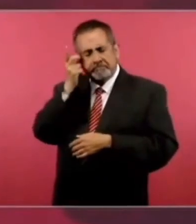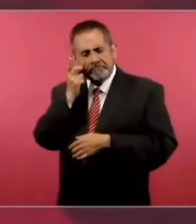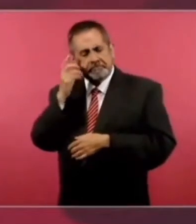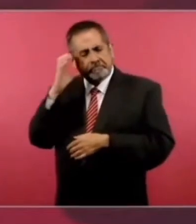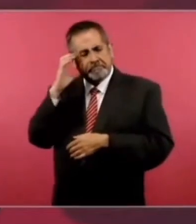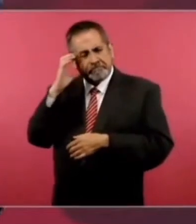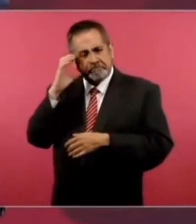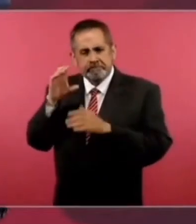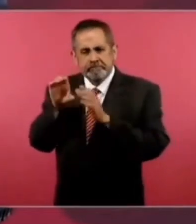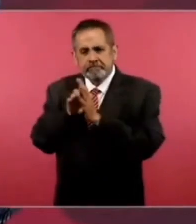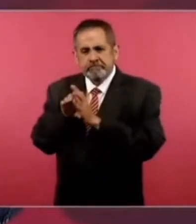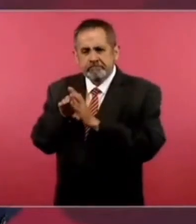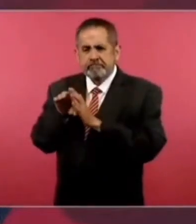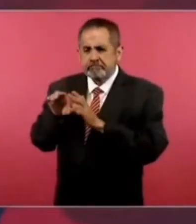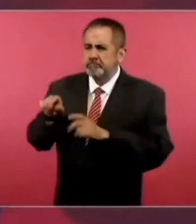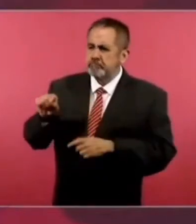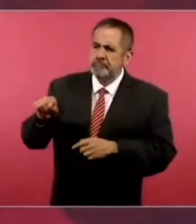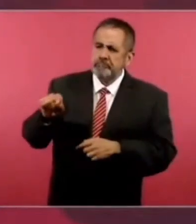puedan